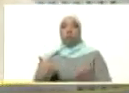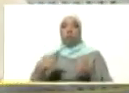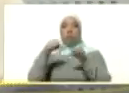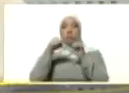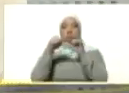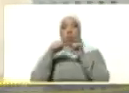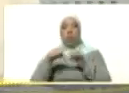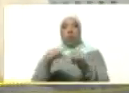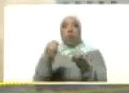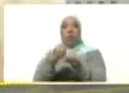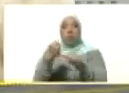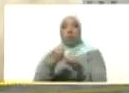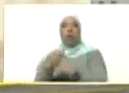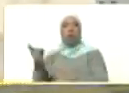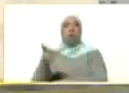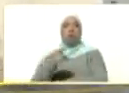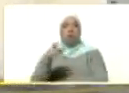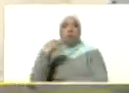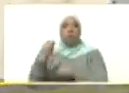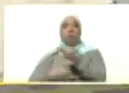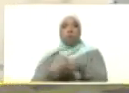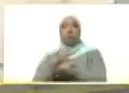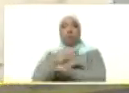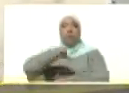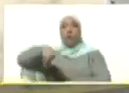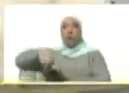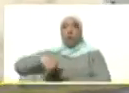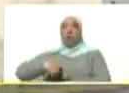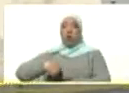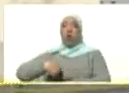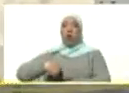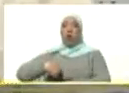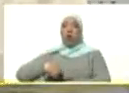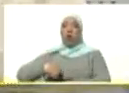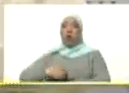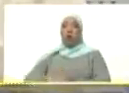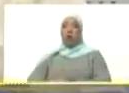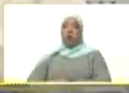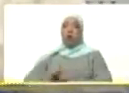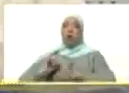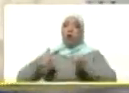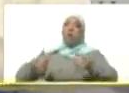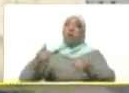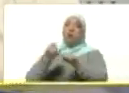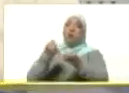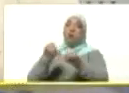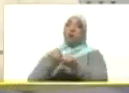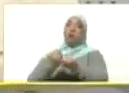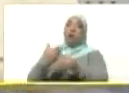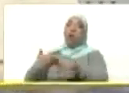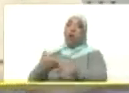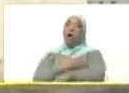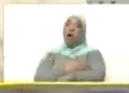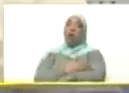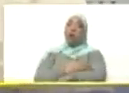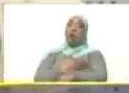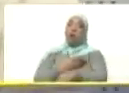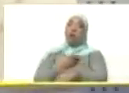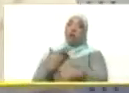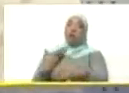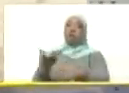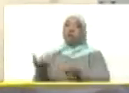permanente. La necesidad de que nuestro espacio, que nació como un espacio antineoliberal,